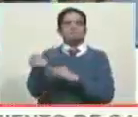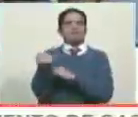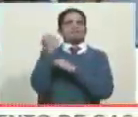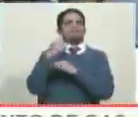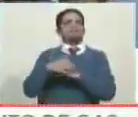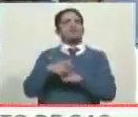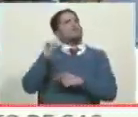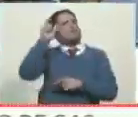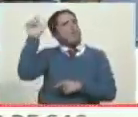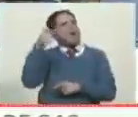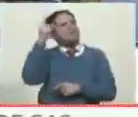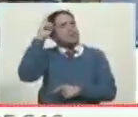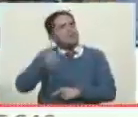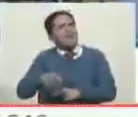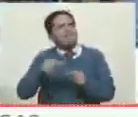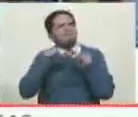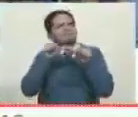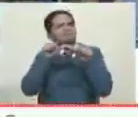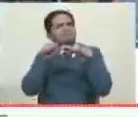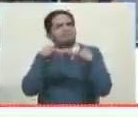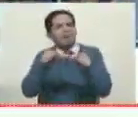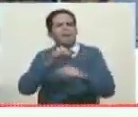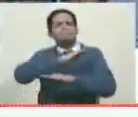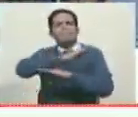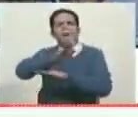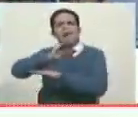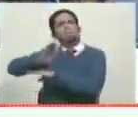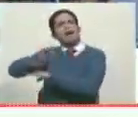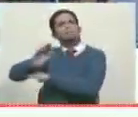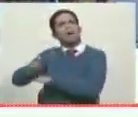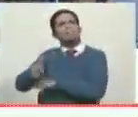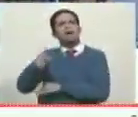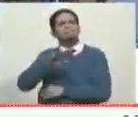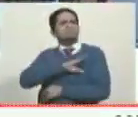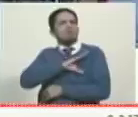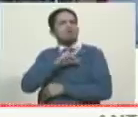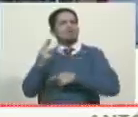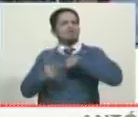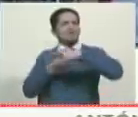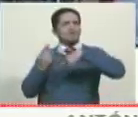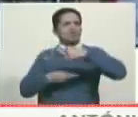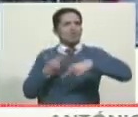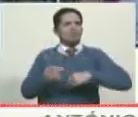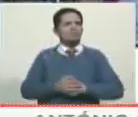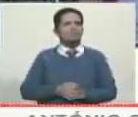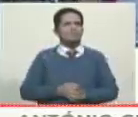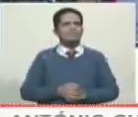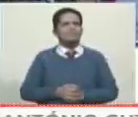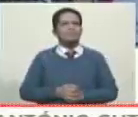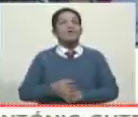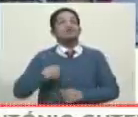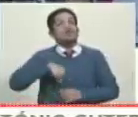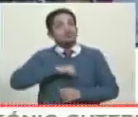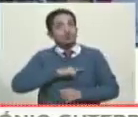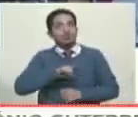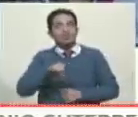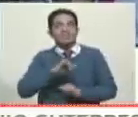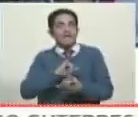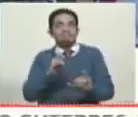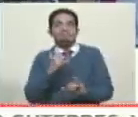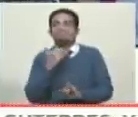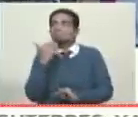tiene que seguir siendo territorio invicto de la revolución bolivariana y estamos además muy cerca de